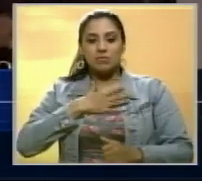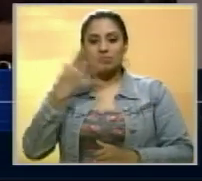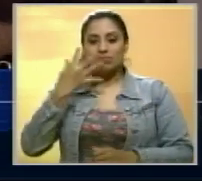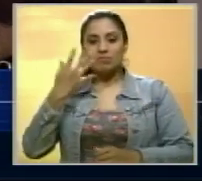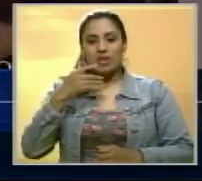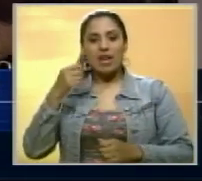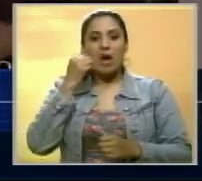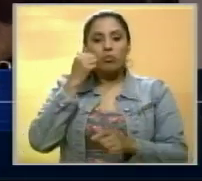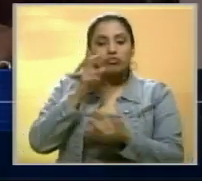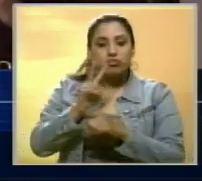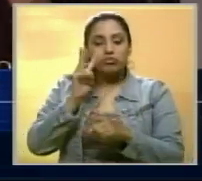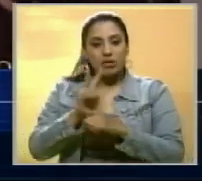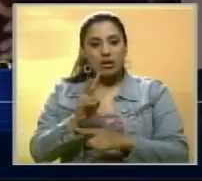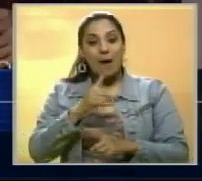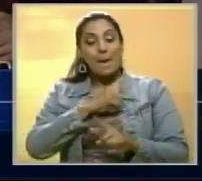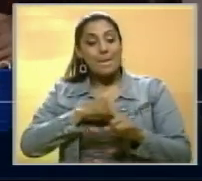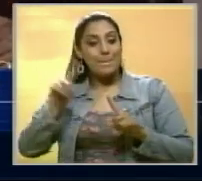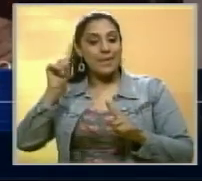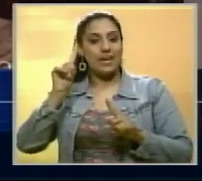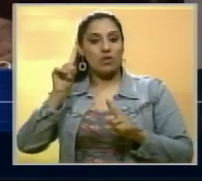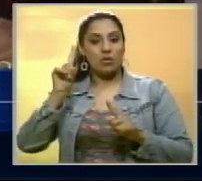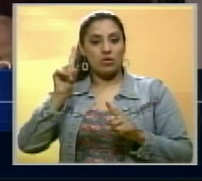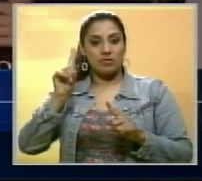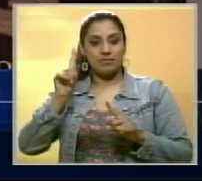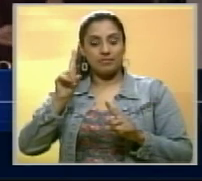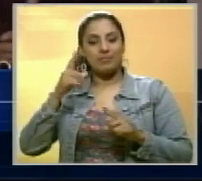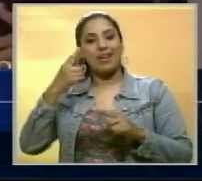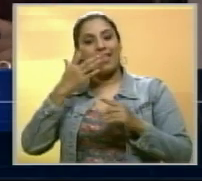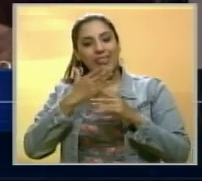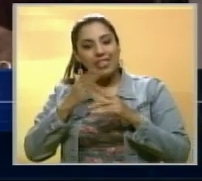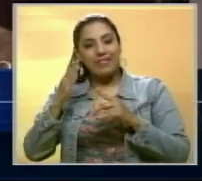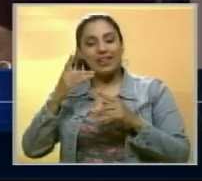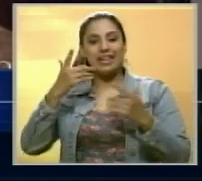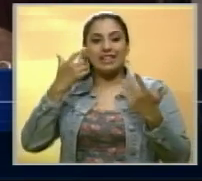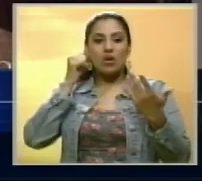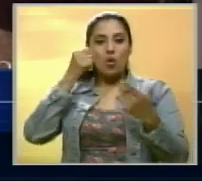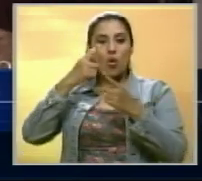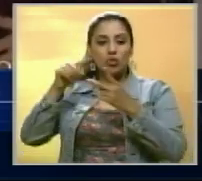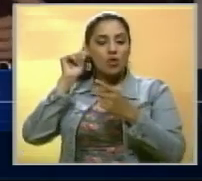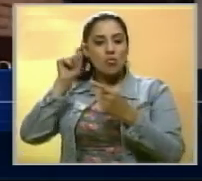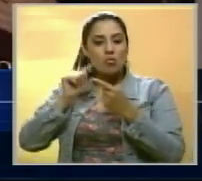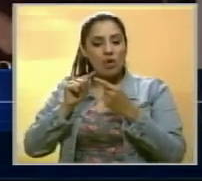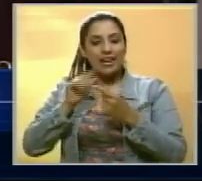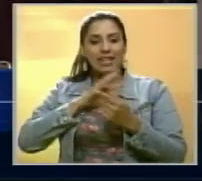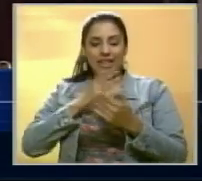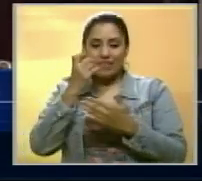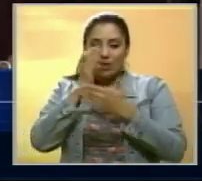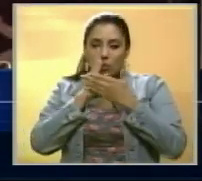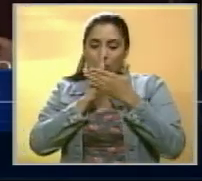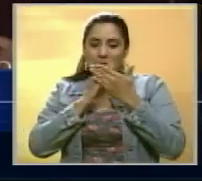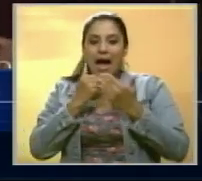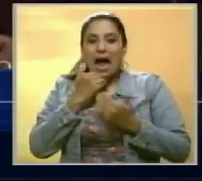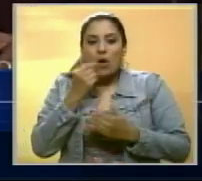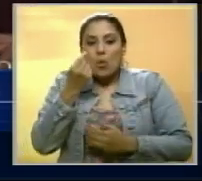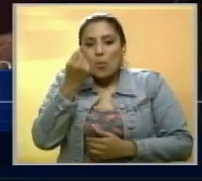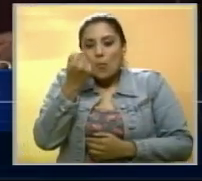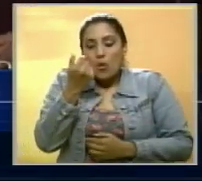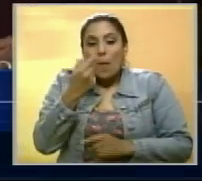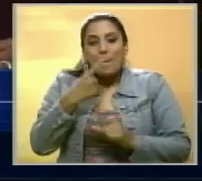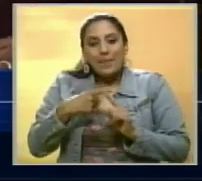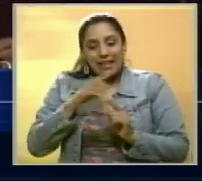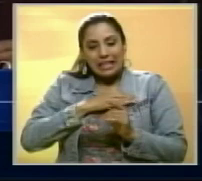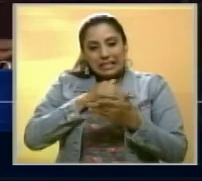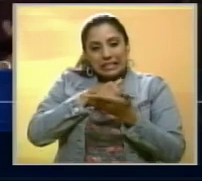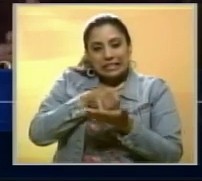por medio del abuso. Sin embargo, a diferencia de Reina, tiene algo de humanidad y por eso tiene un